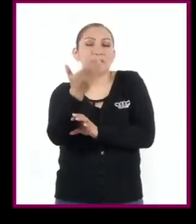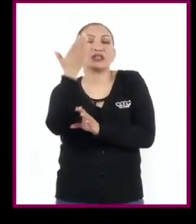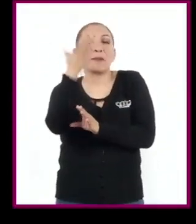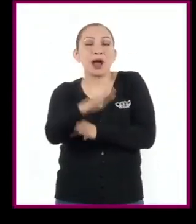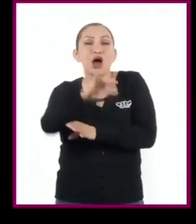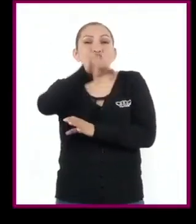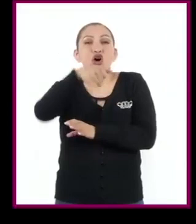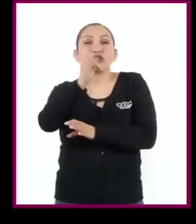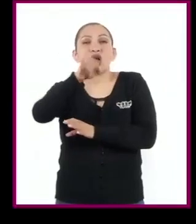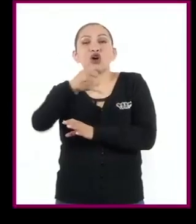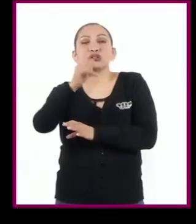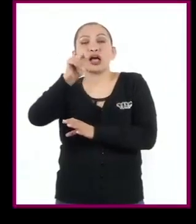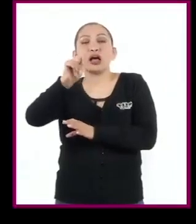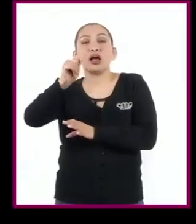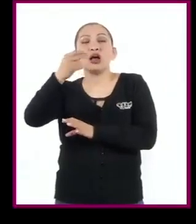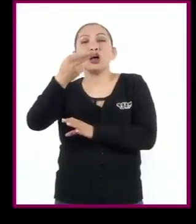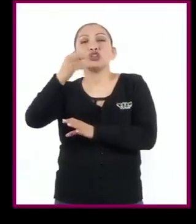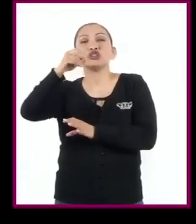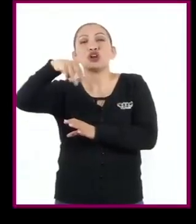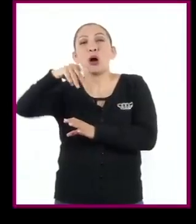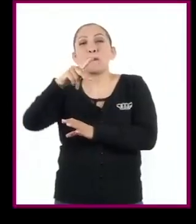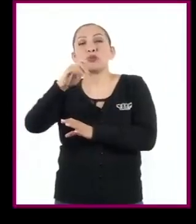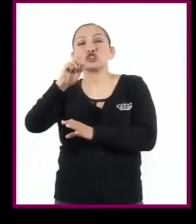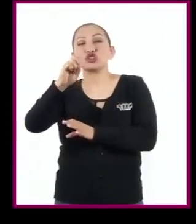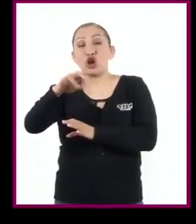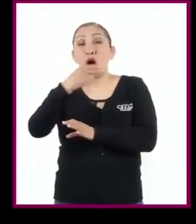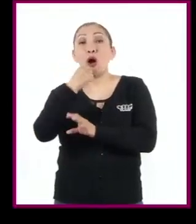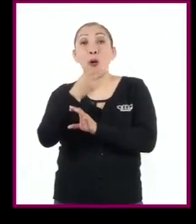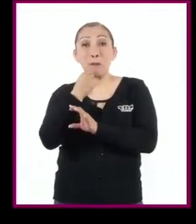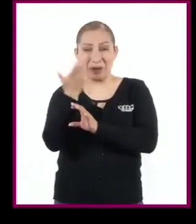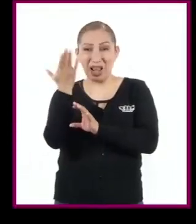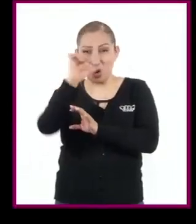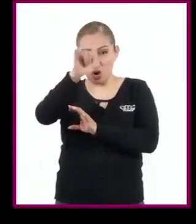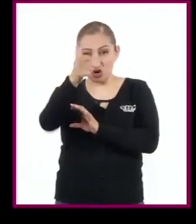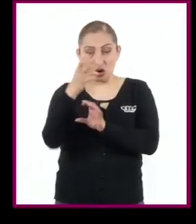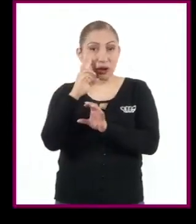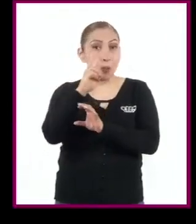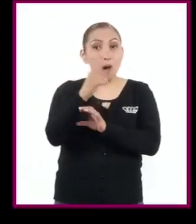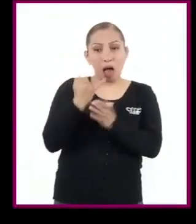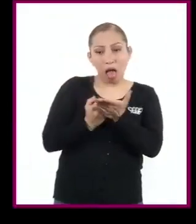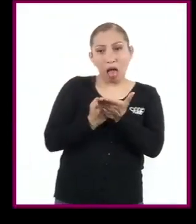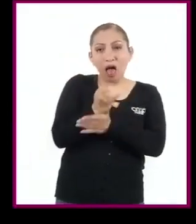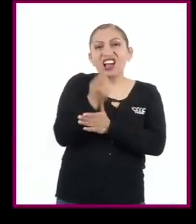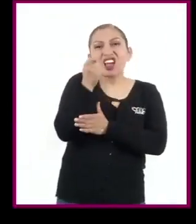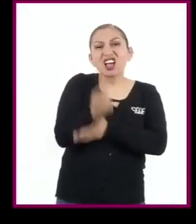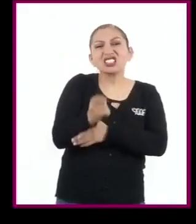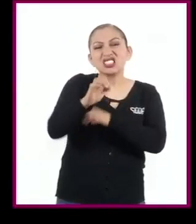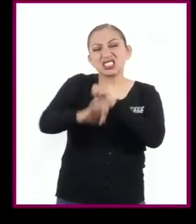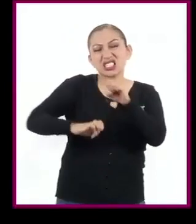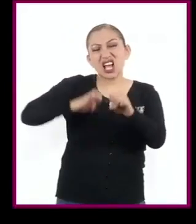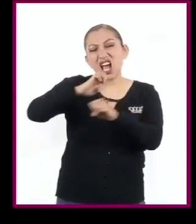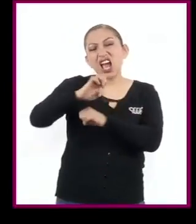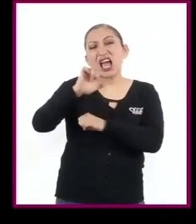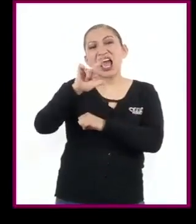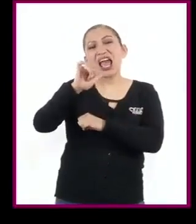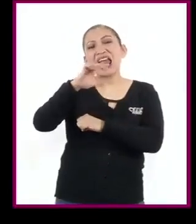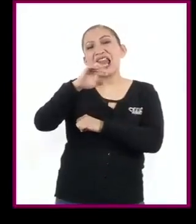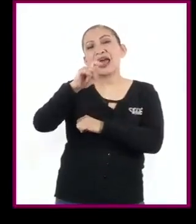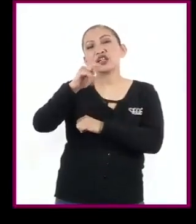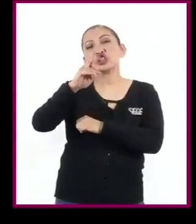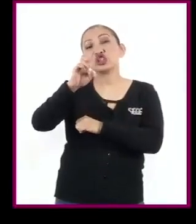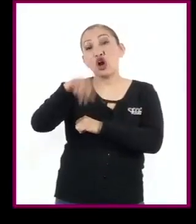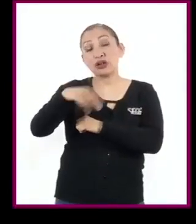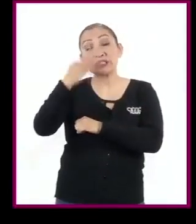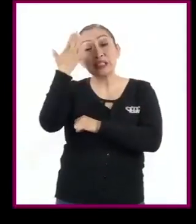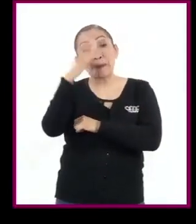que J.J. Thomson, otro físico, acababa de descubrir los electrones. Entonces, hasta ese